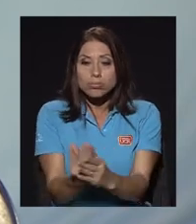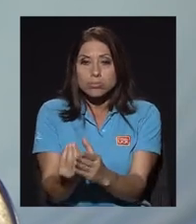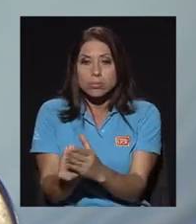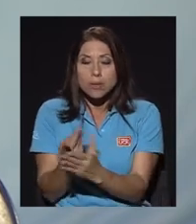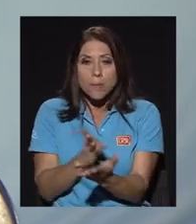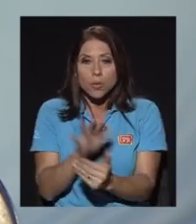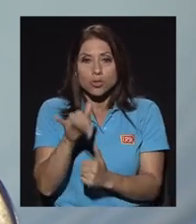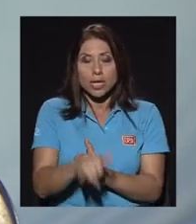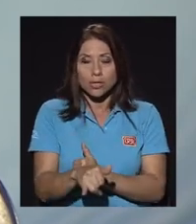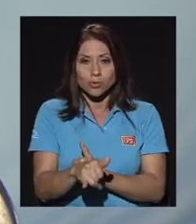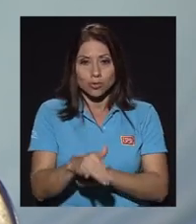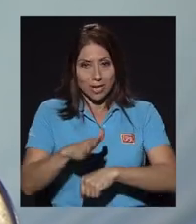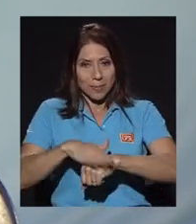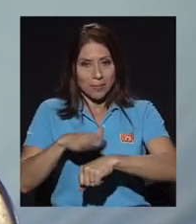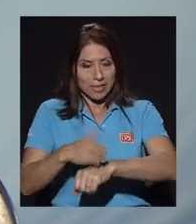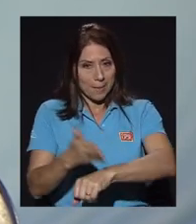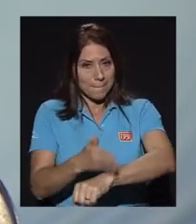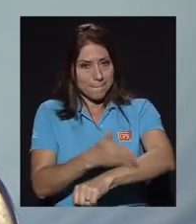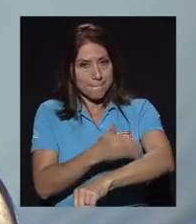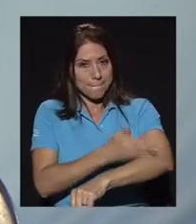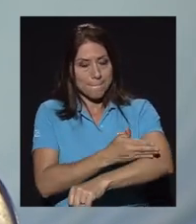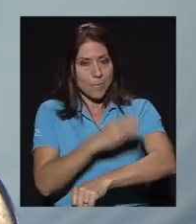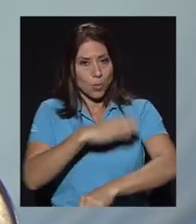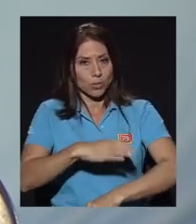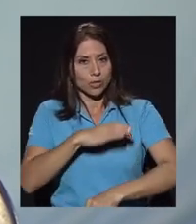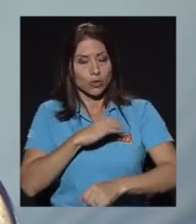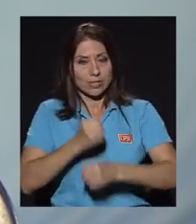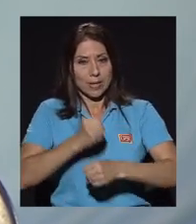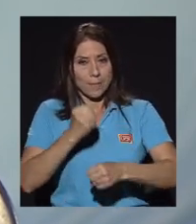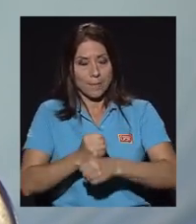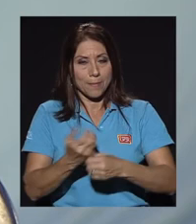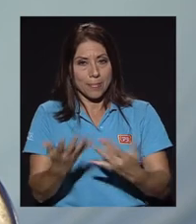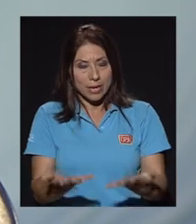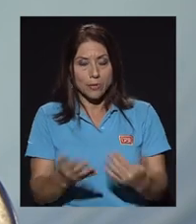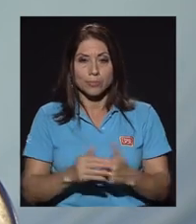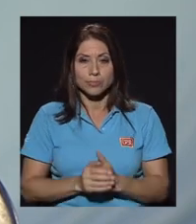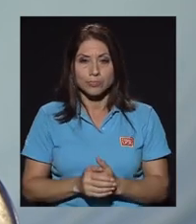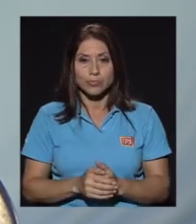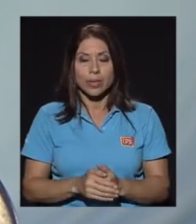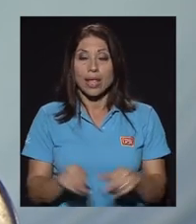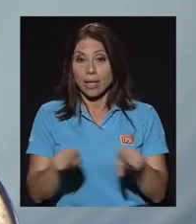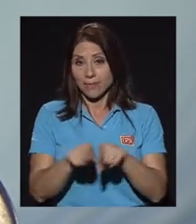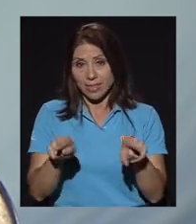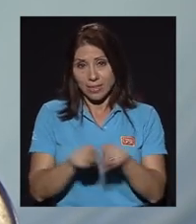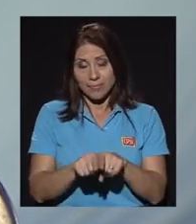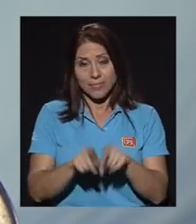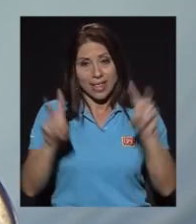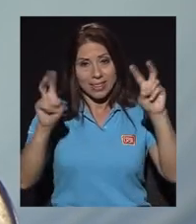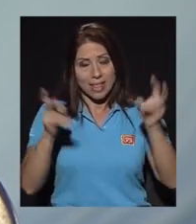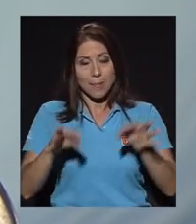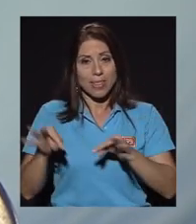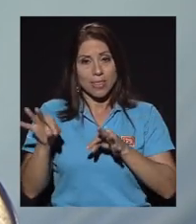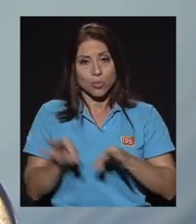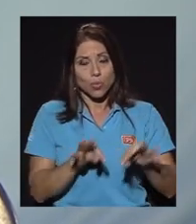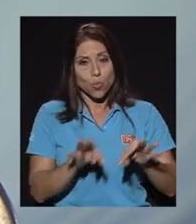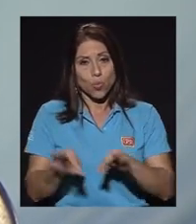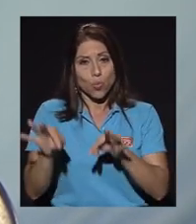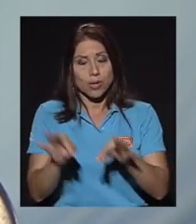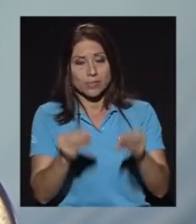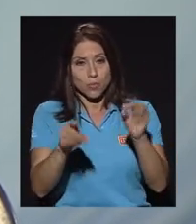permita mejorar las condiciones del empleo en el cantón. Evidentemente, el tema de turismo es un